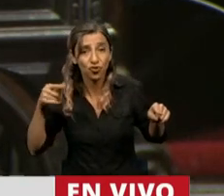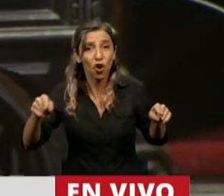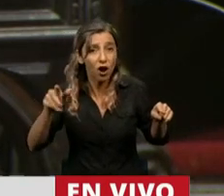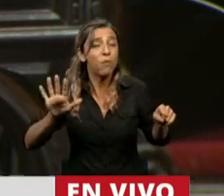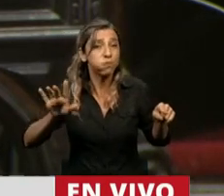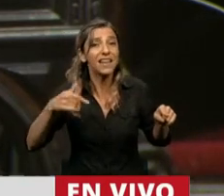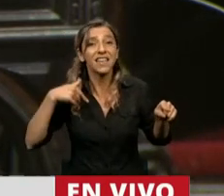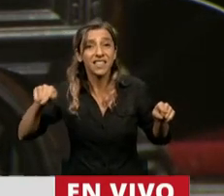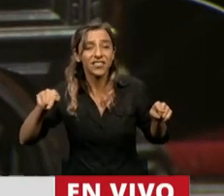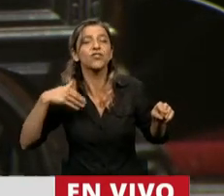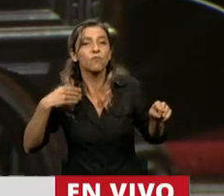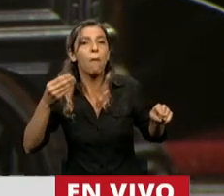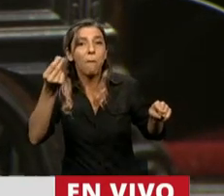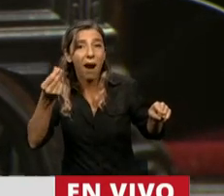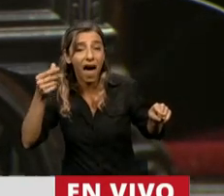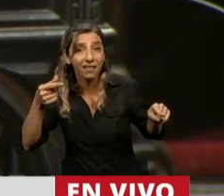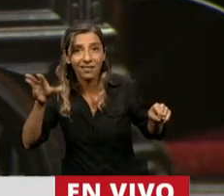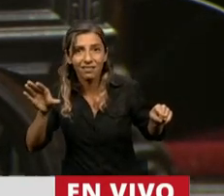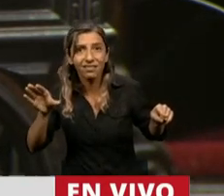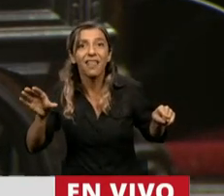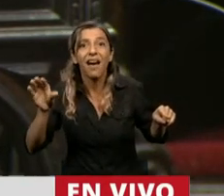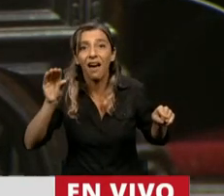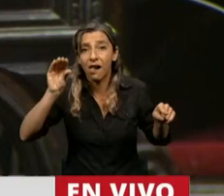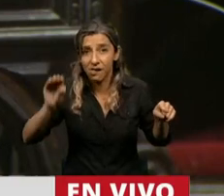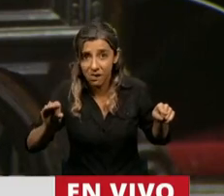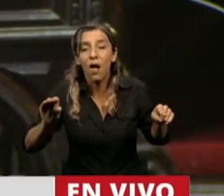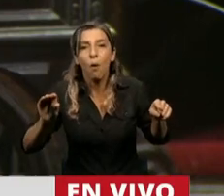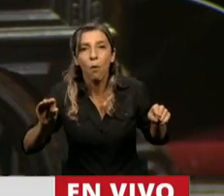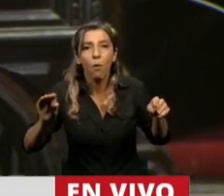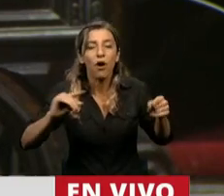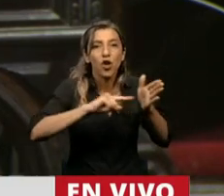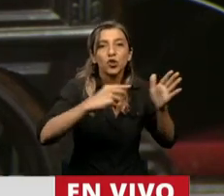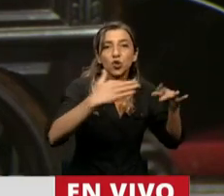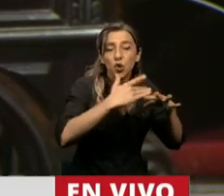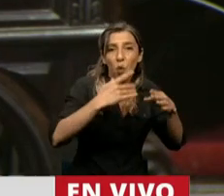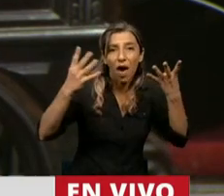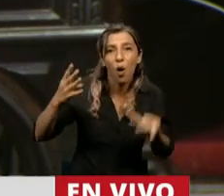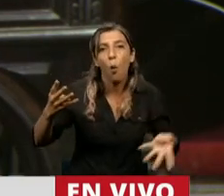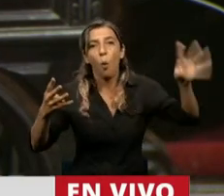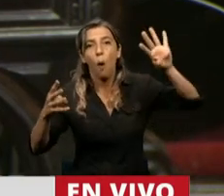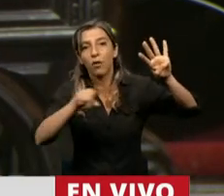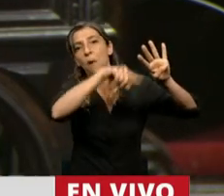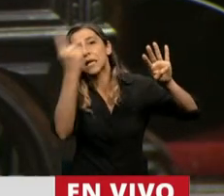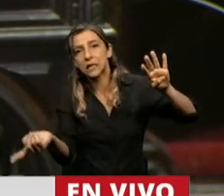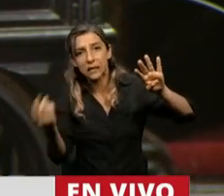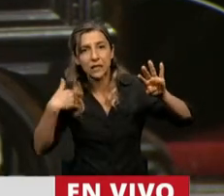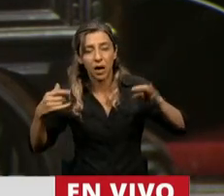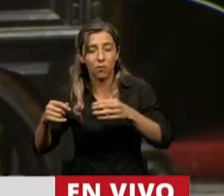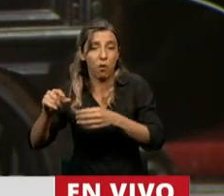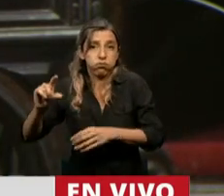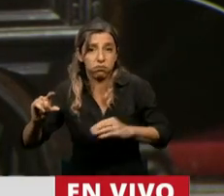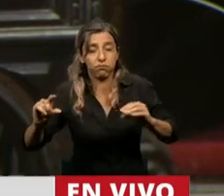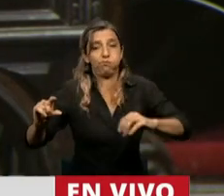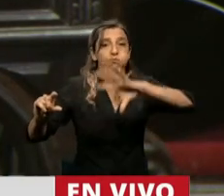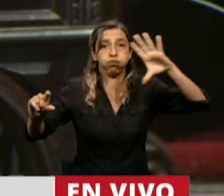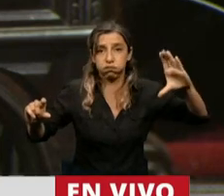Zamora. 48 mil millones es el presupuesto del área de ambiente de la ciudad. Claro, con razón hay